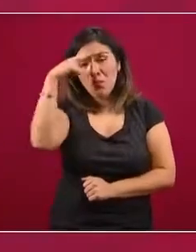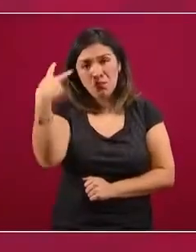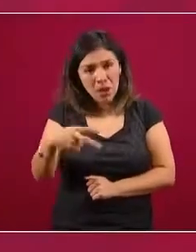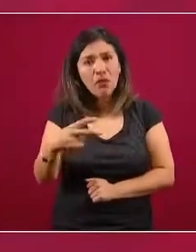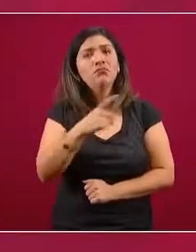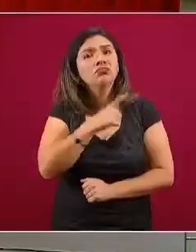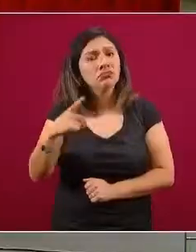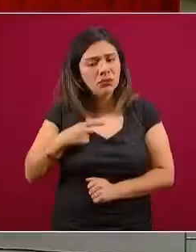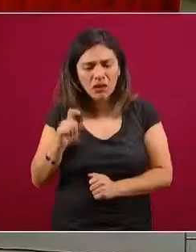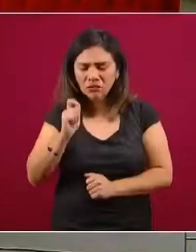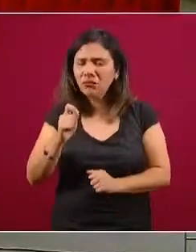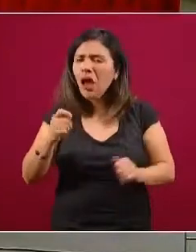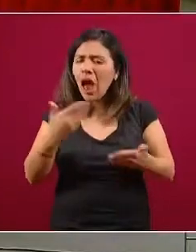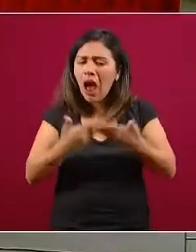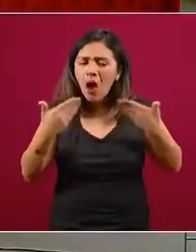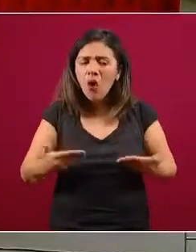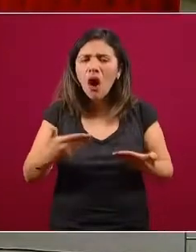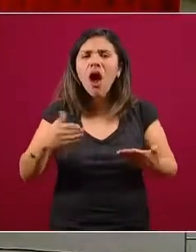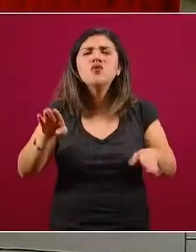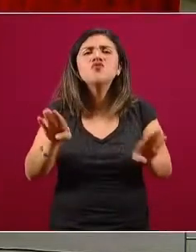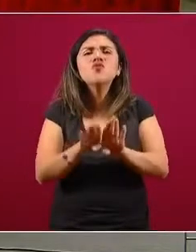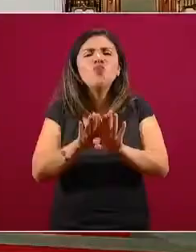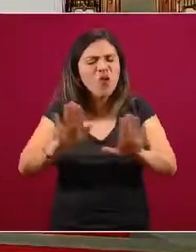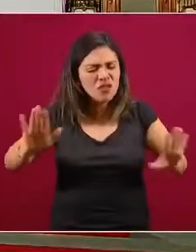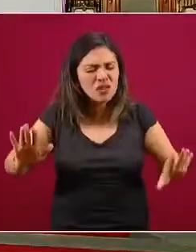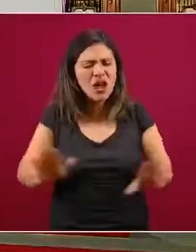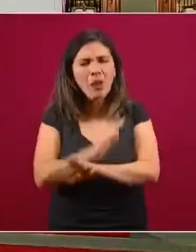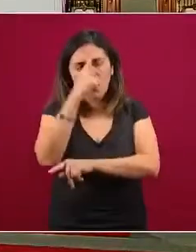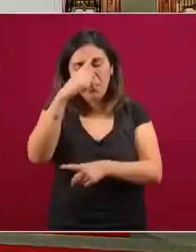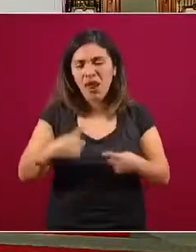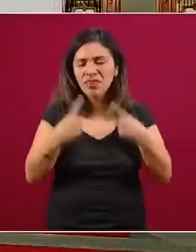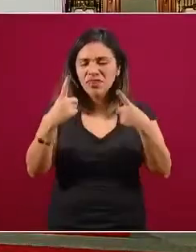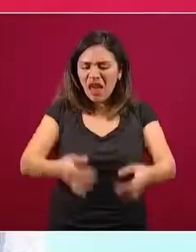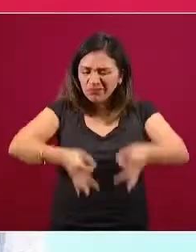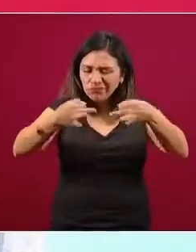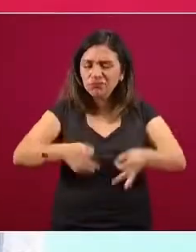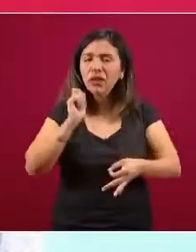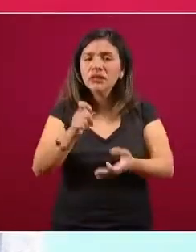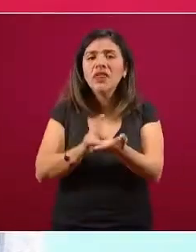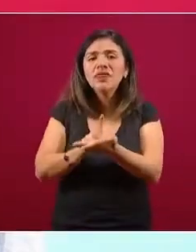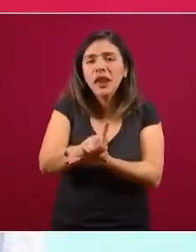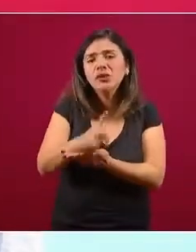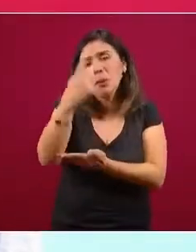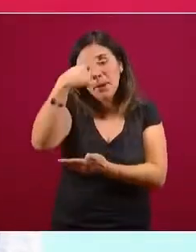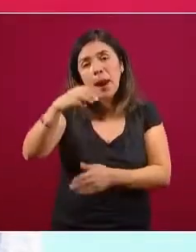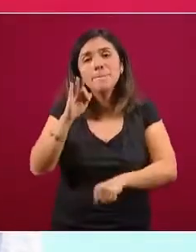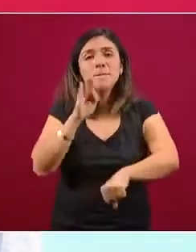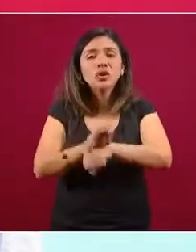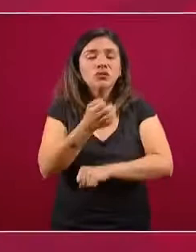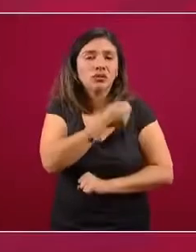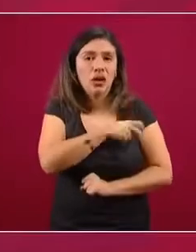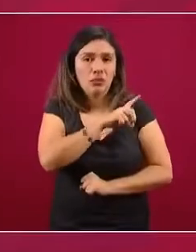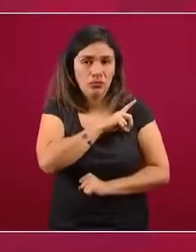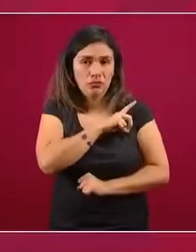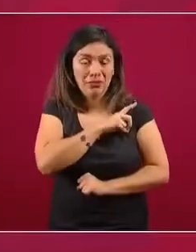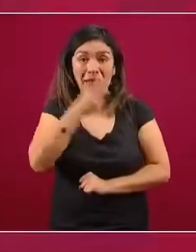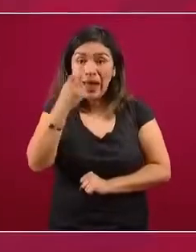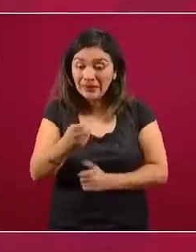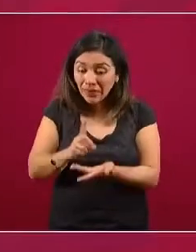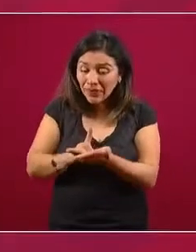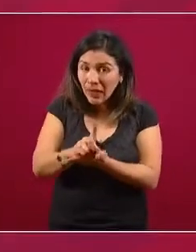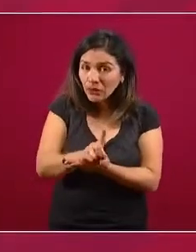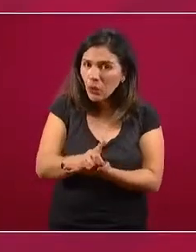un cambio radical en cómo se garantiza el derecho a la protección de la salud. Este es un